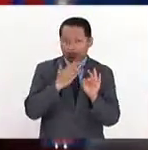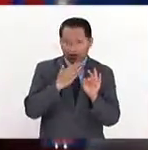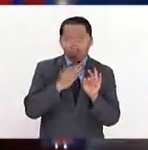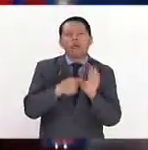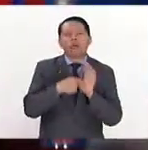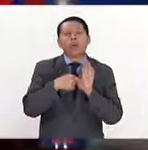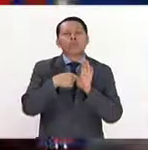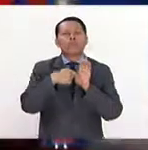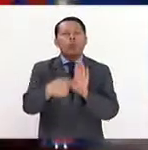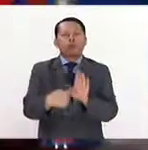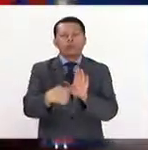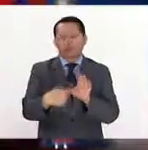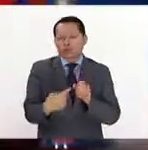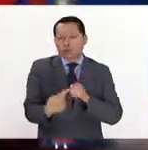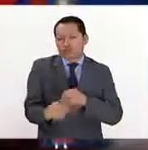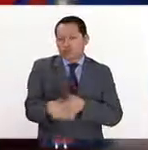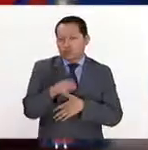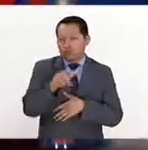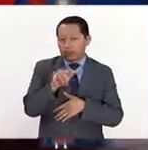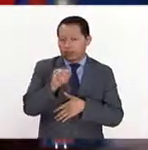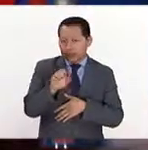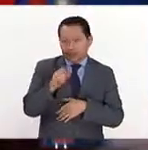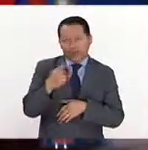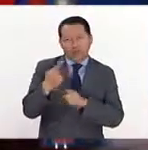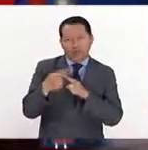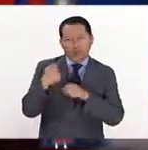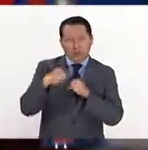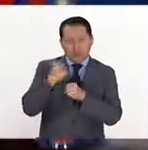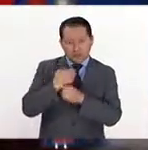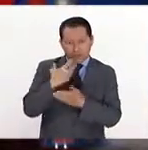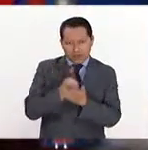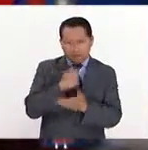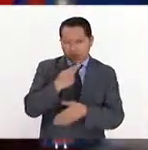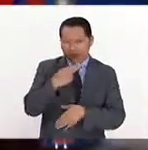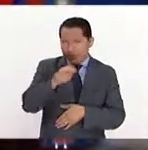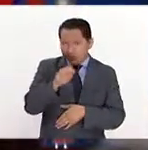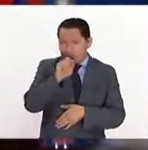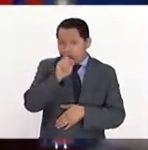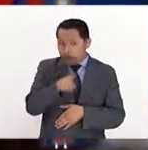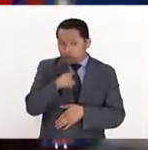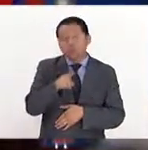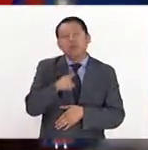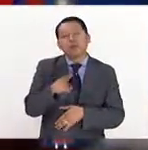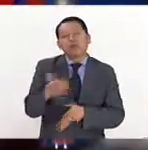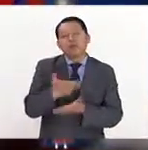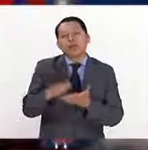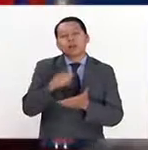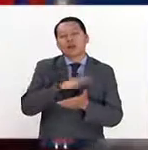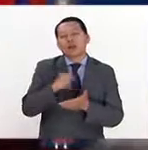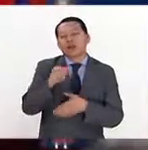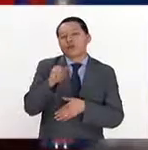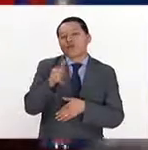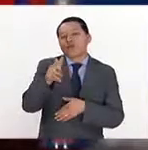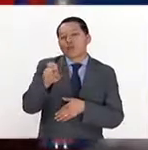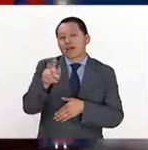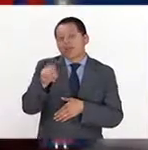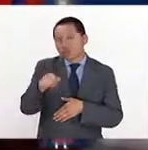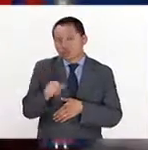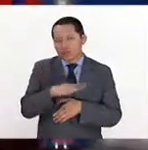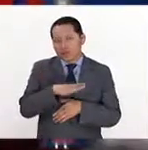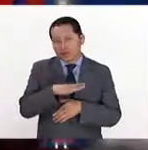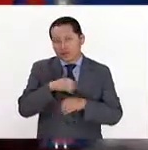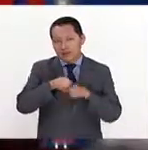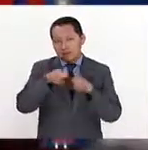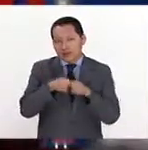el Chelsea, que ya el año pasado ganó la Premier en su primer año, sino por lo que ha hecho en la Juve, en la